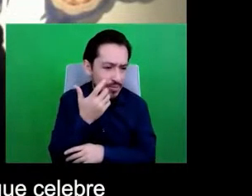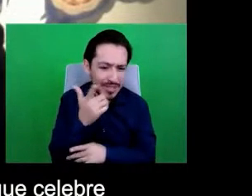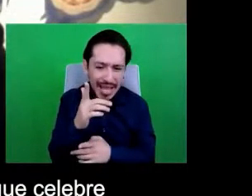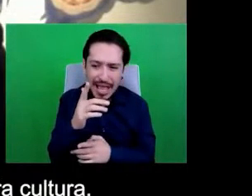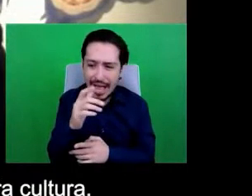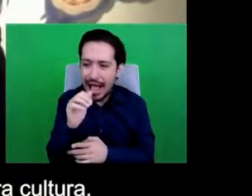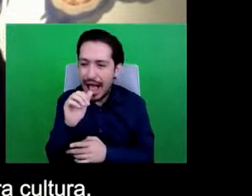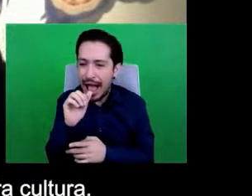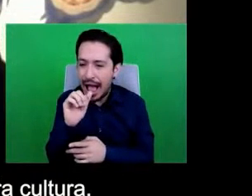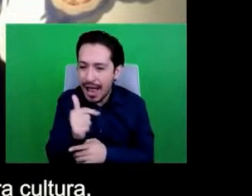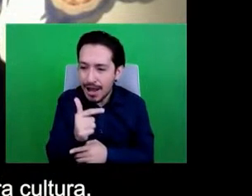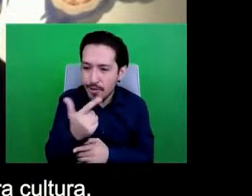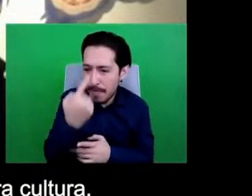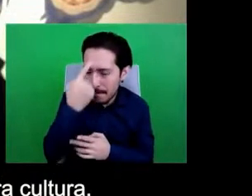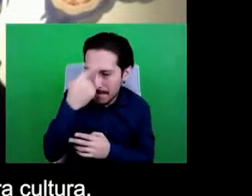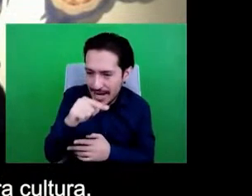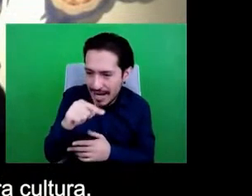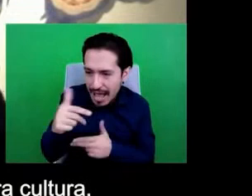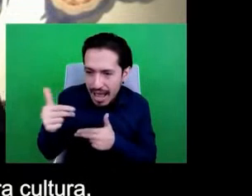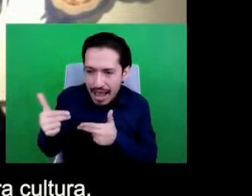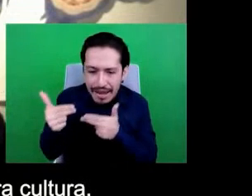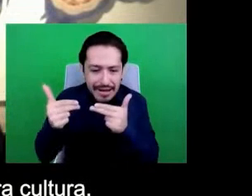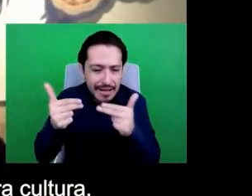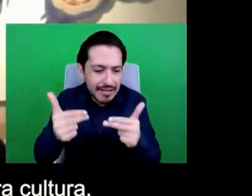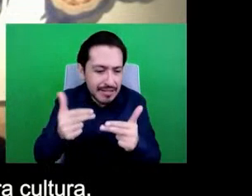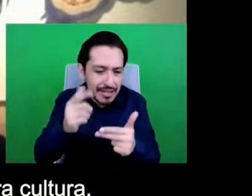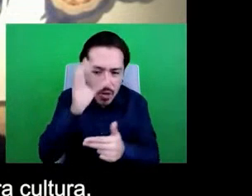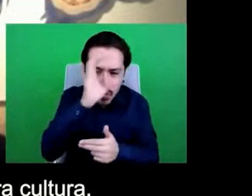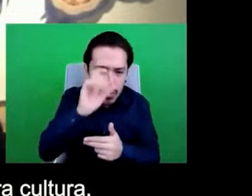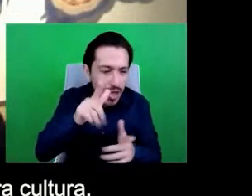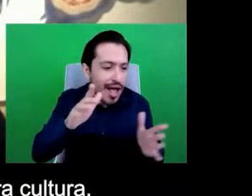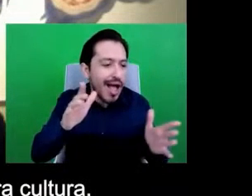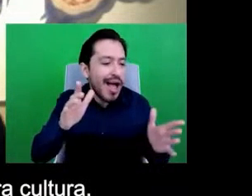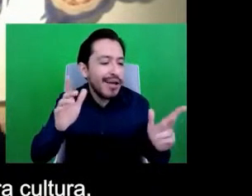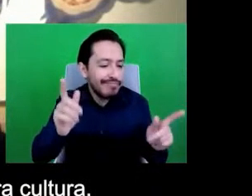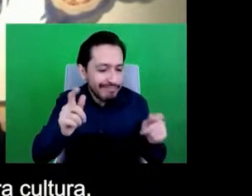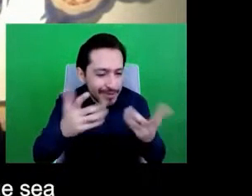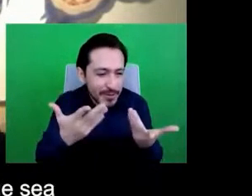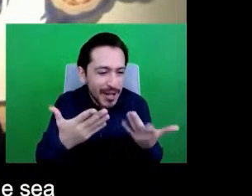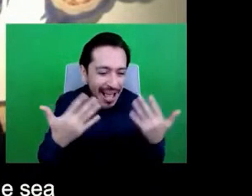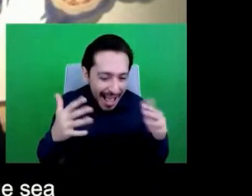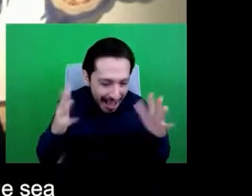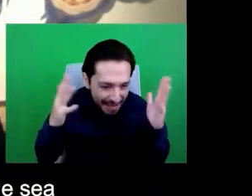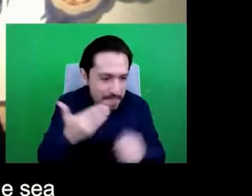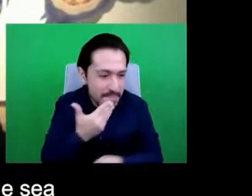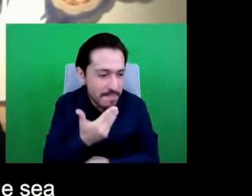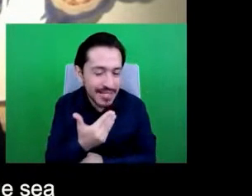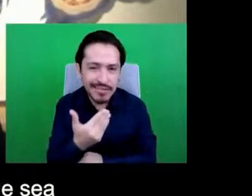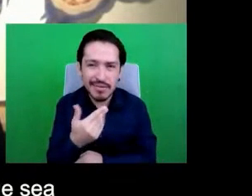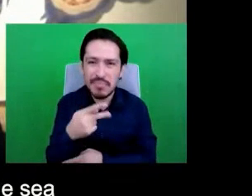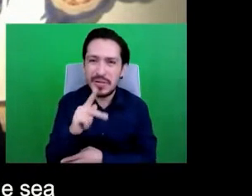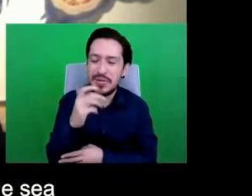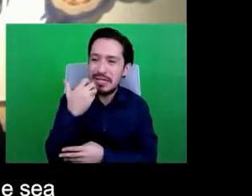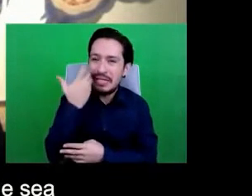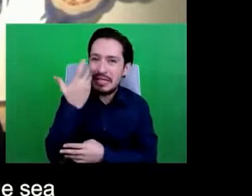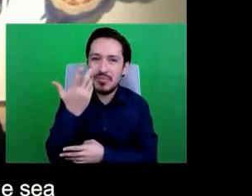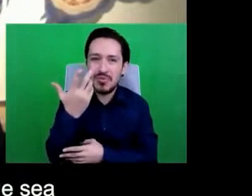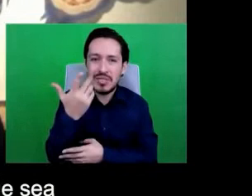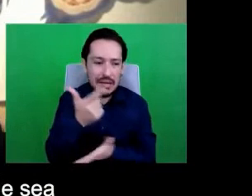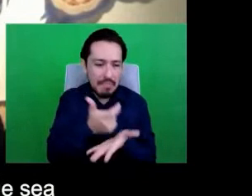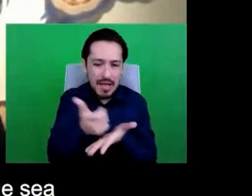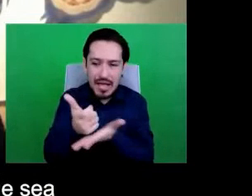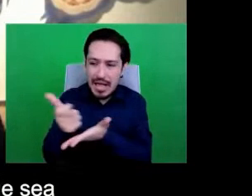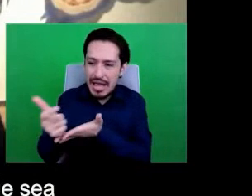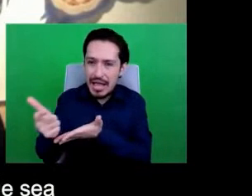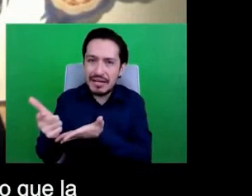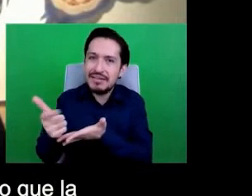patrimonio, ya sea de nuestra comunidad, de nuestra ciudad, de nuestra cultura, de nuestro idioma, y también queremos algo que esté accesible, que sea